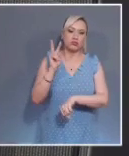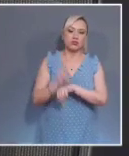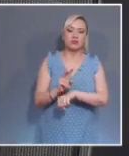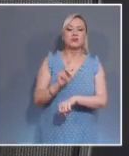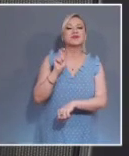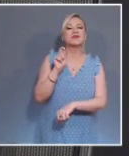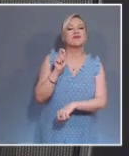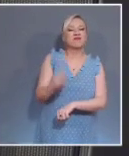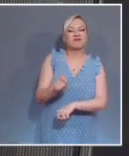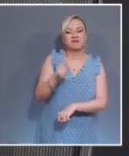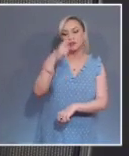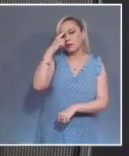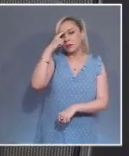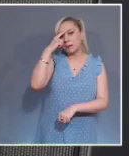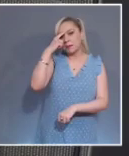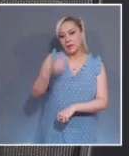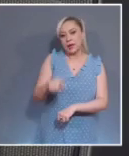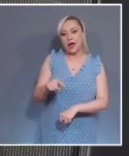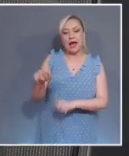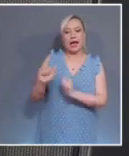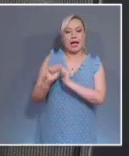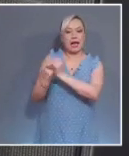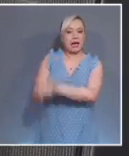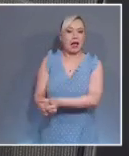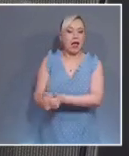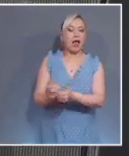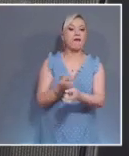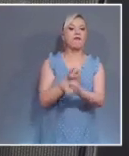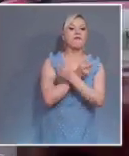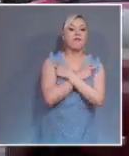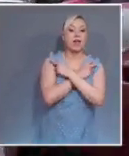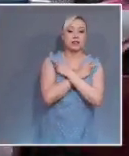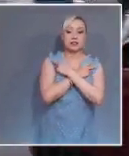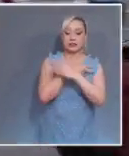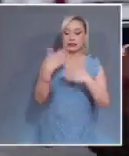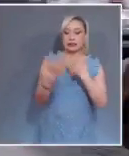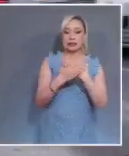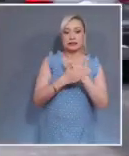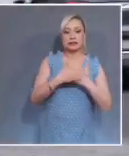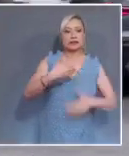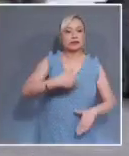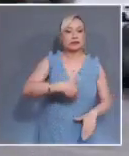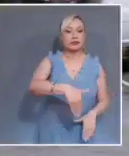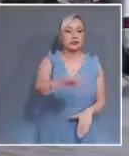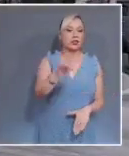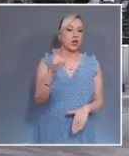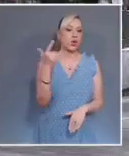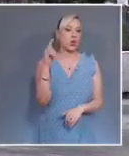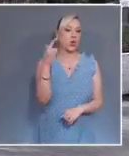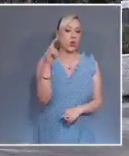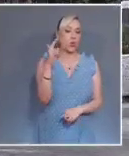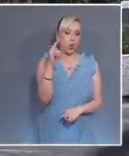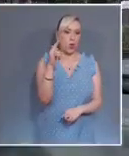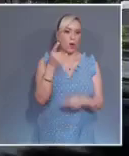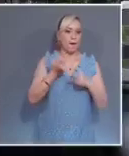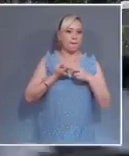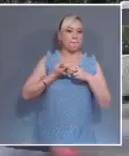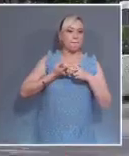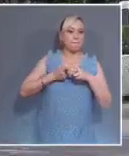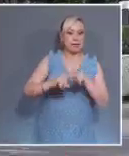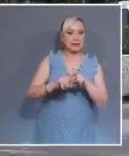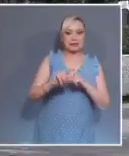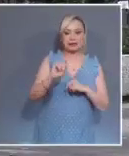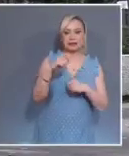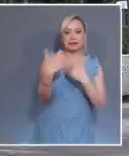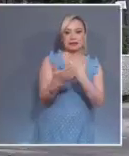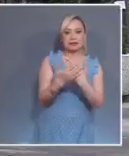los asuntos de notoria urgencia que se presenten durante el receso del primer periodo de sesiones de